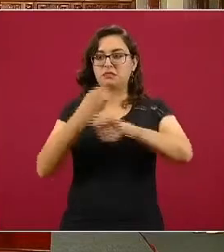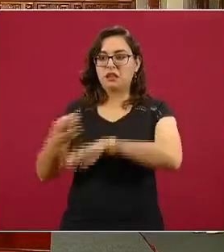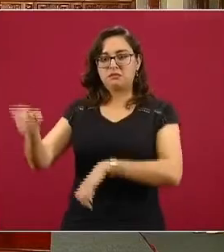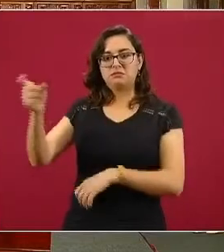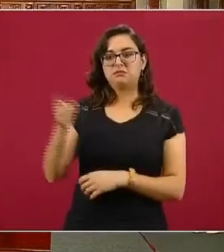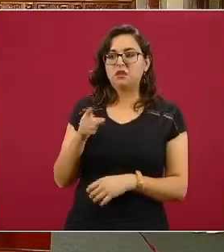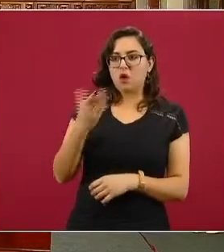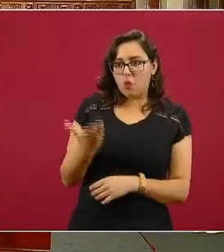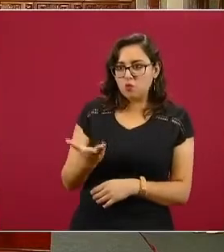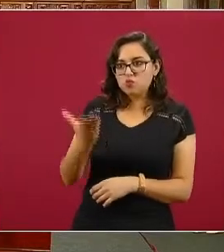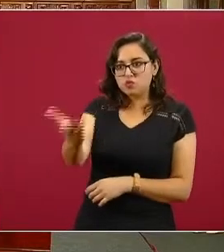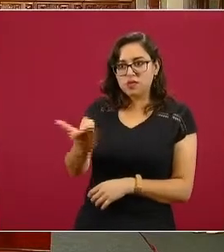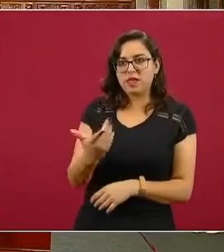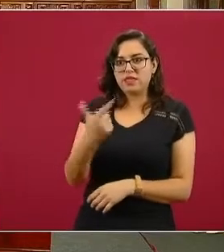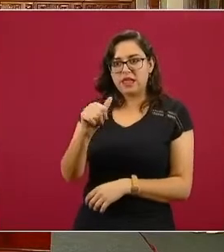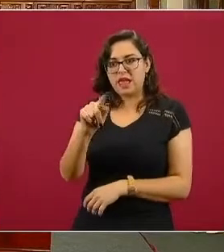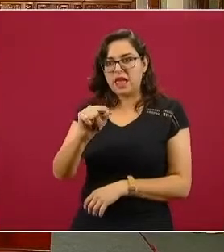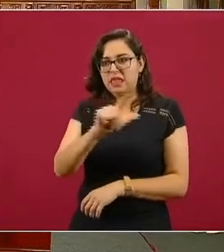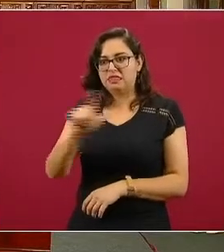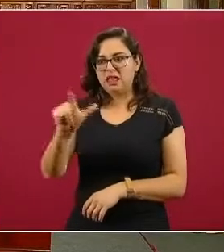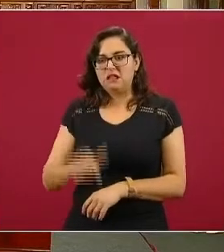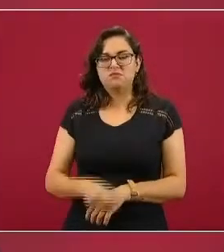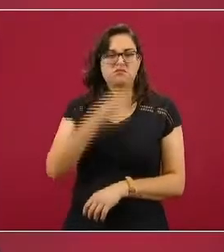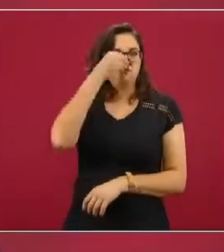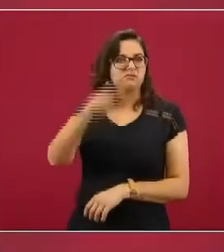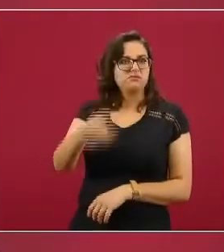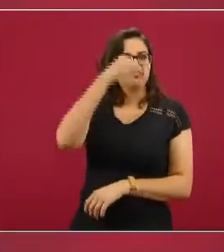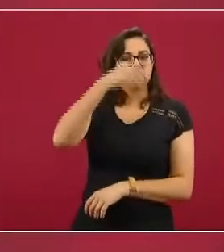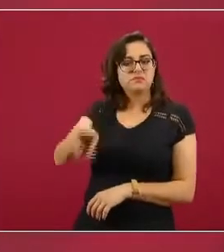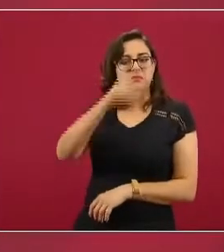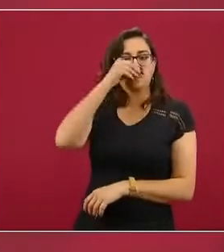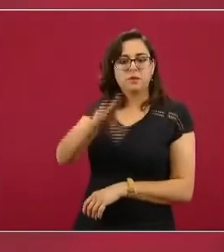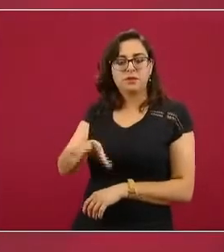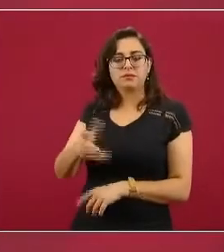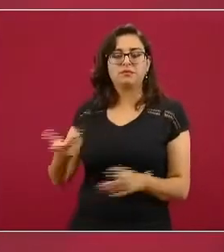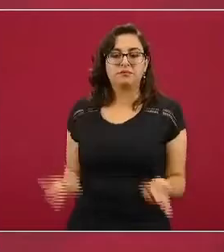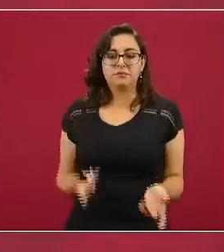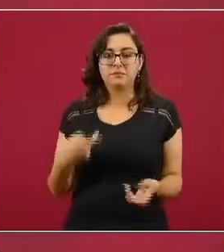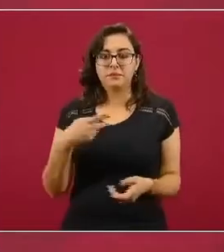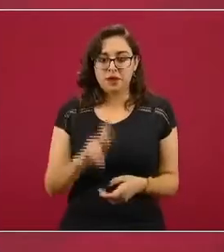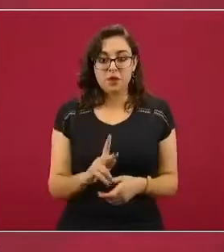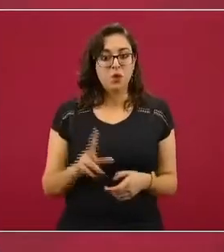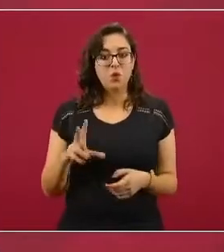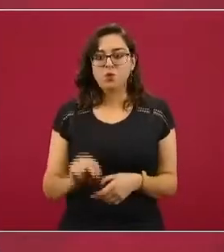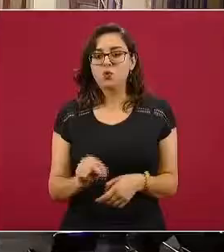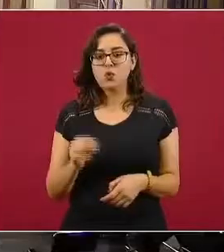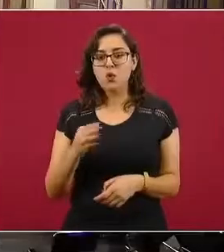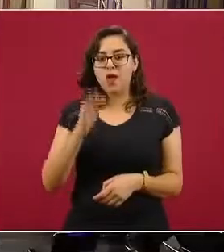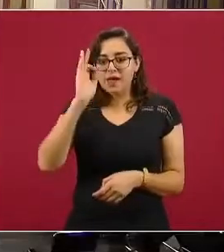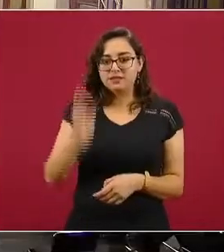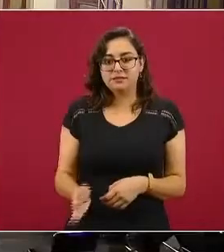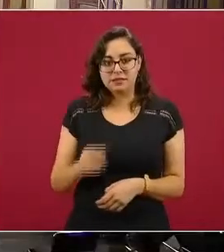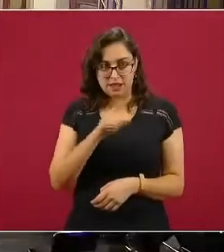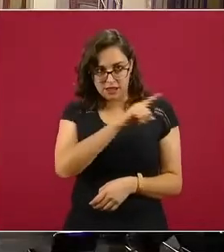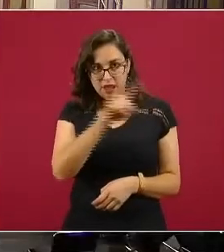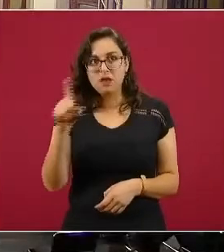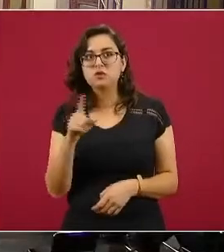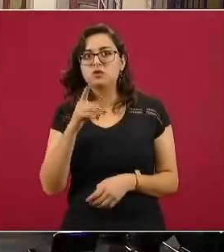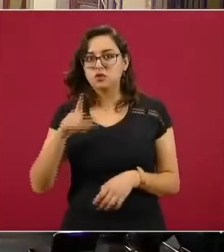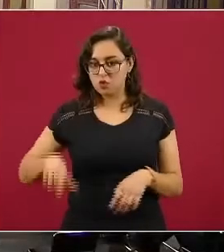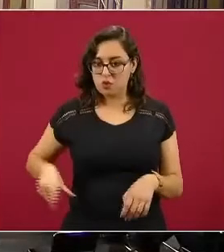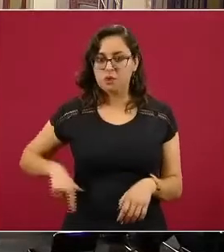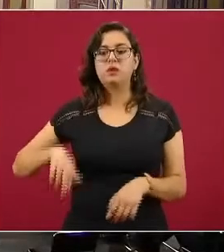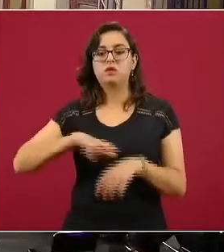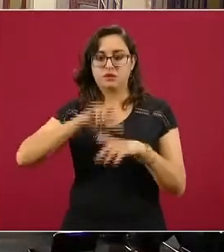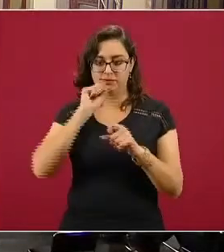no reconocen su corresponsabilidad, y eso generó que la gente salga a la calle en familia, al súper o a mercados públicos, incluso